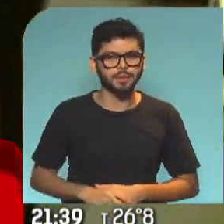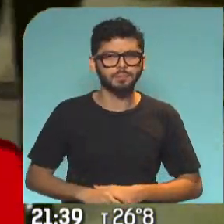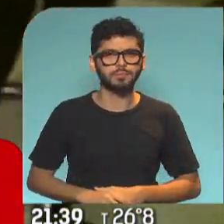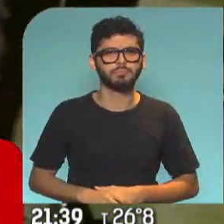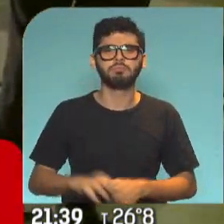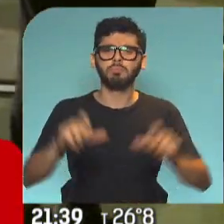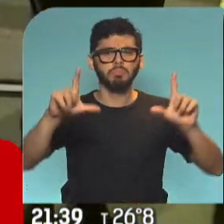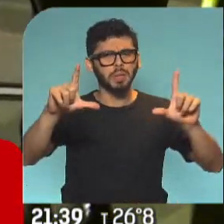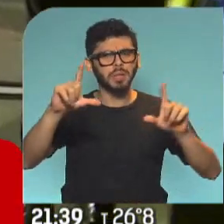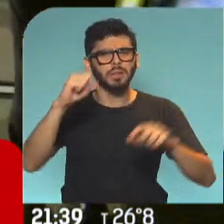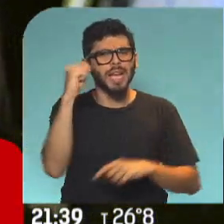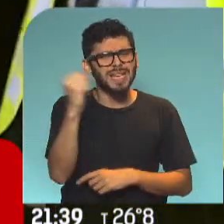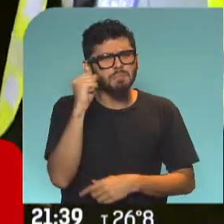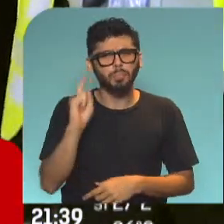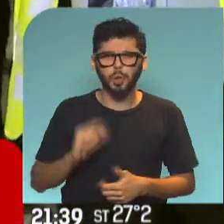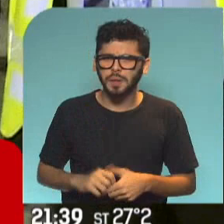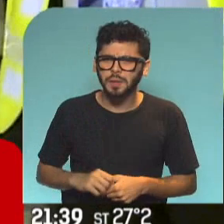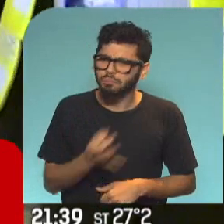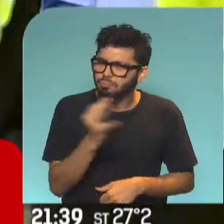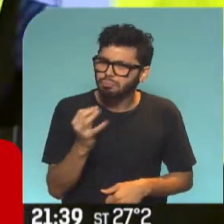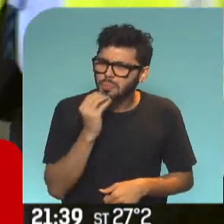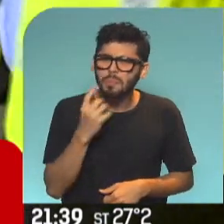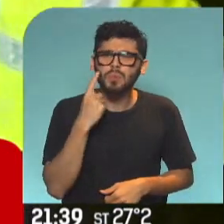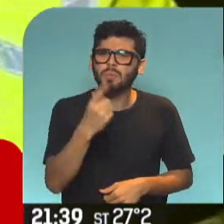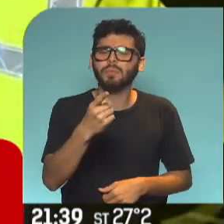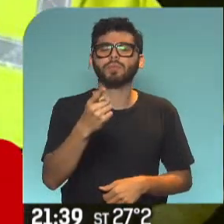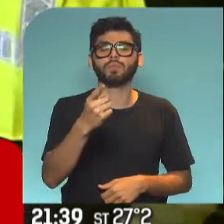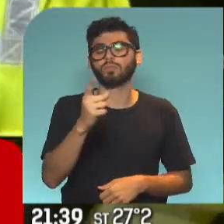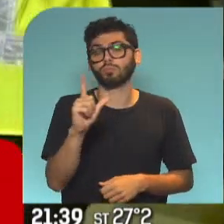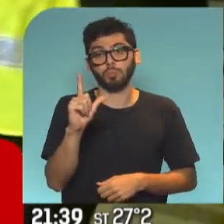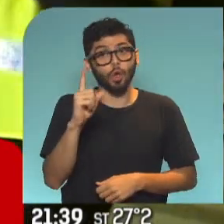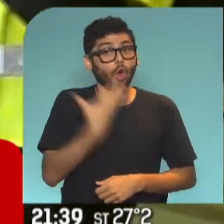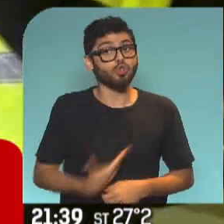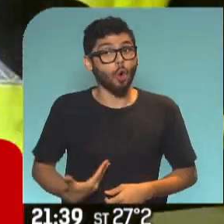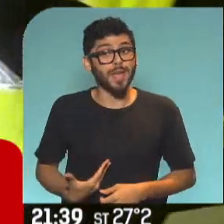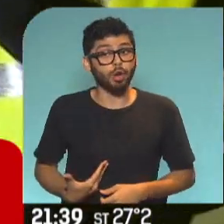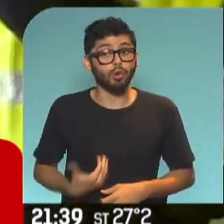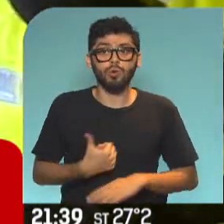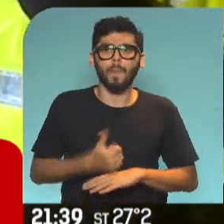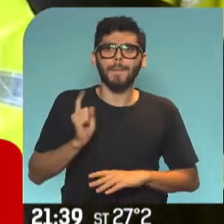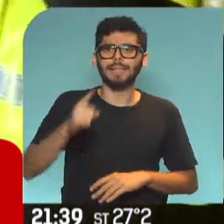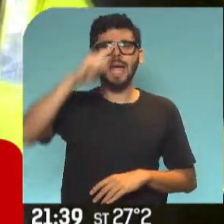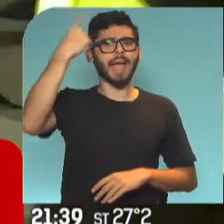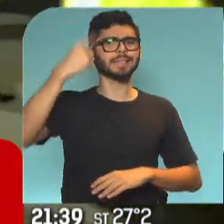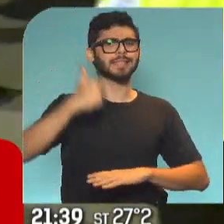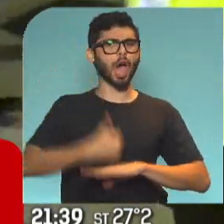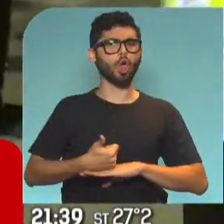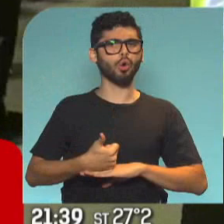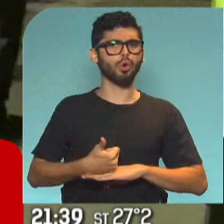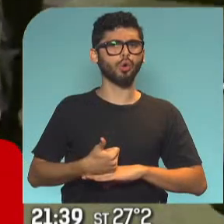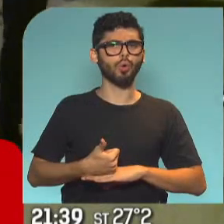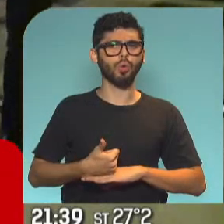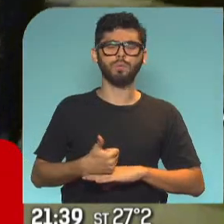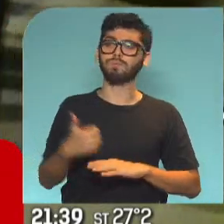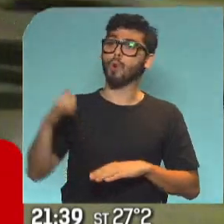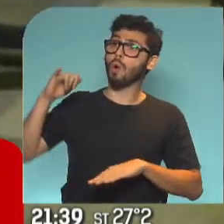esta imagen, ¿no, Ariel? Porque de alguna manera da cuenta de la presencia no solo del gobierno, sino del Estado, ¿no? Ante la recepción de